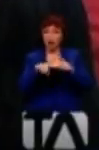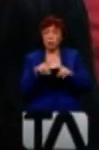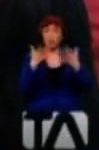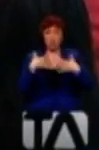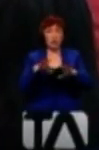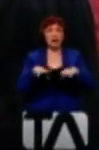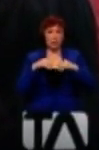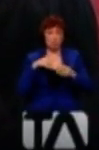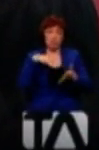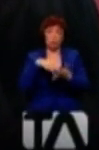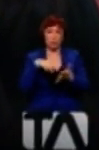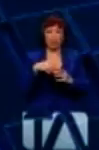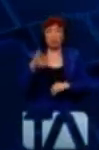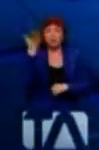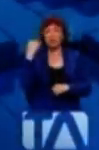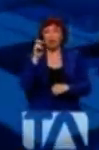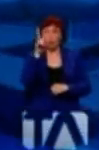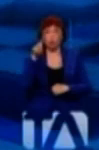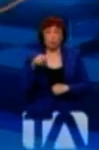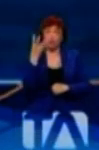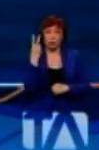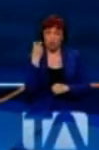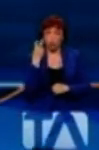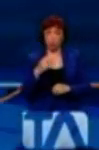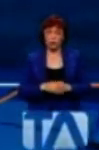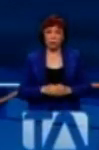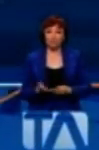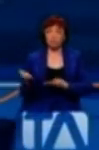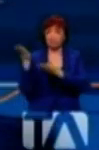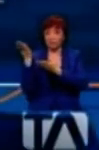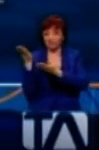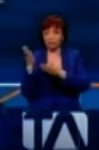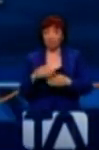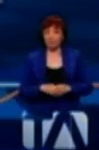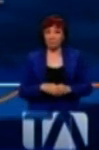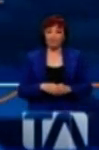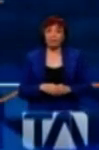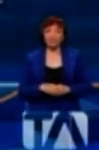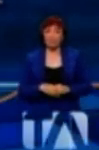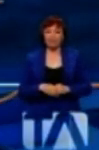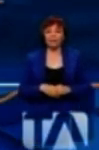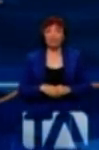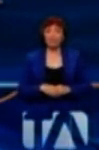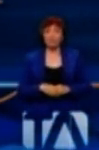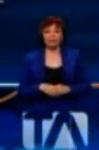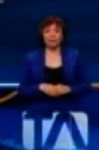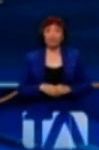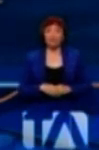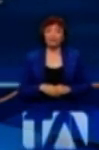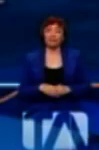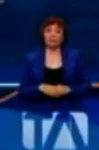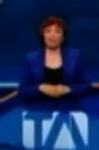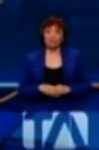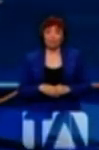alumnos entre el 2012 y el 2014. En ese periodo el porcentaje de matrículas en las universidades privadas del país incrementó, mientras